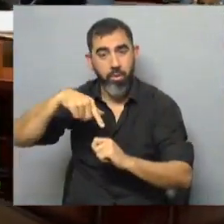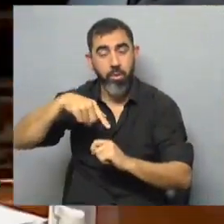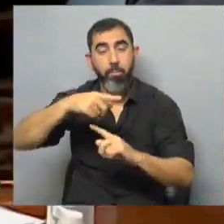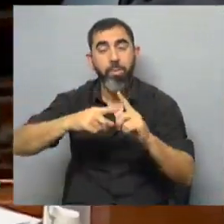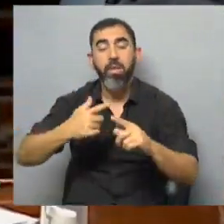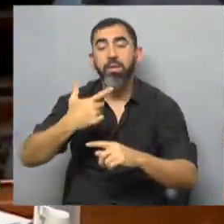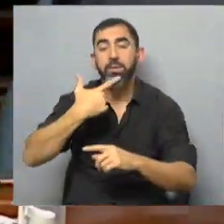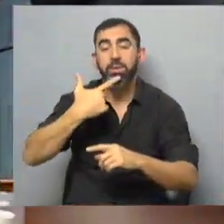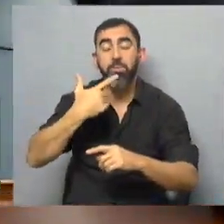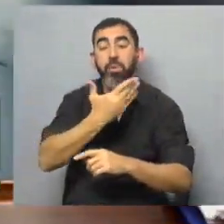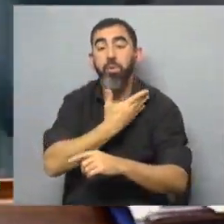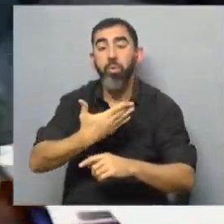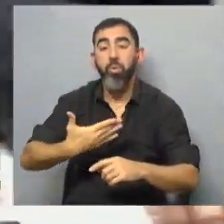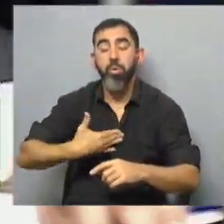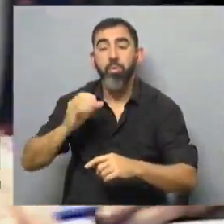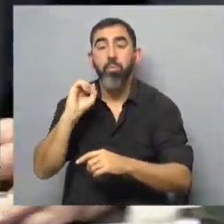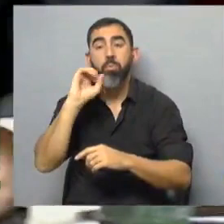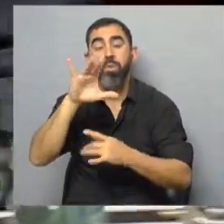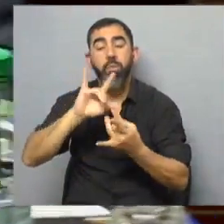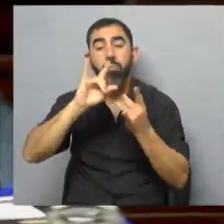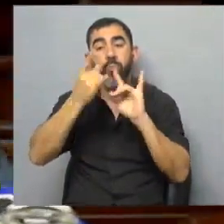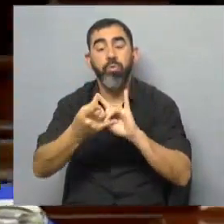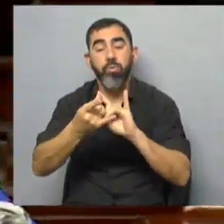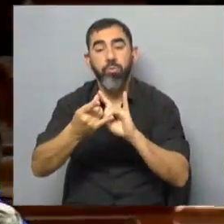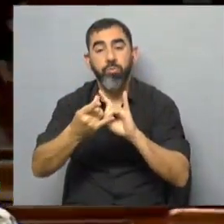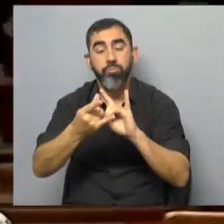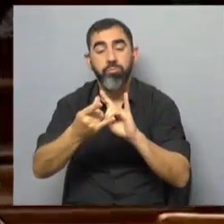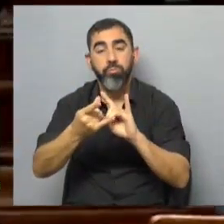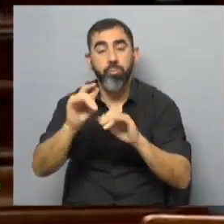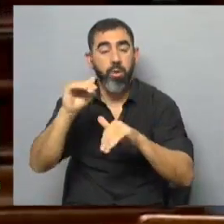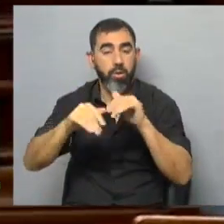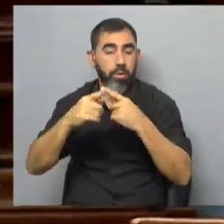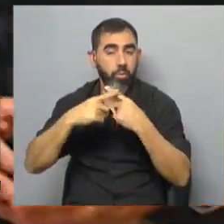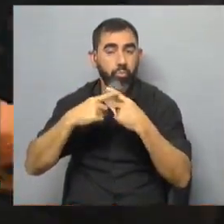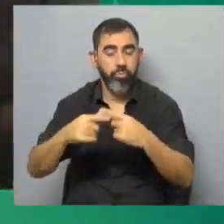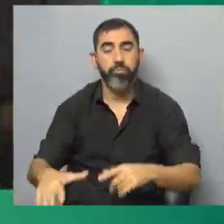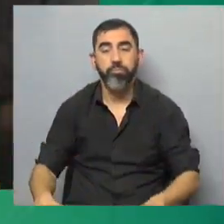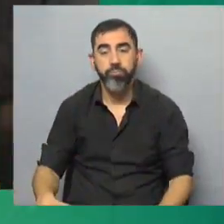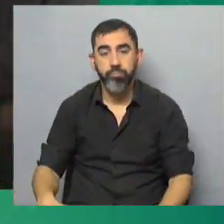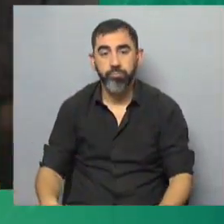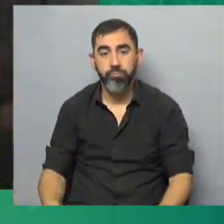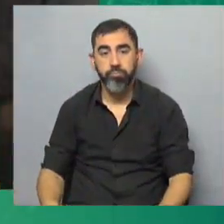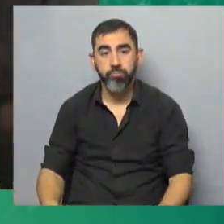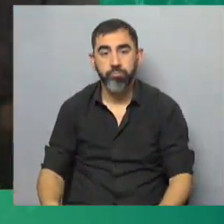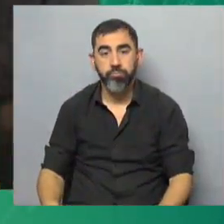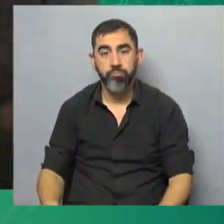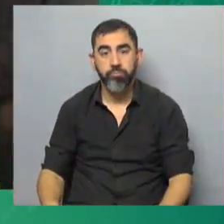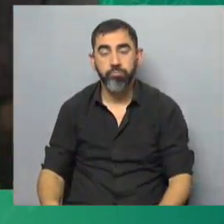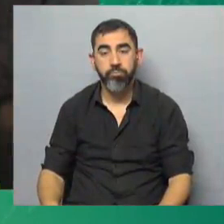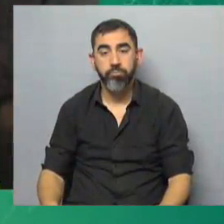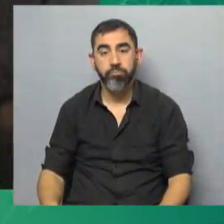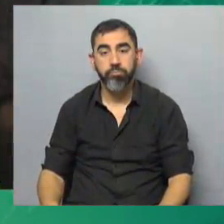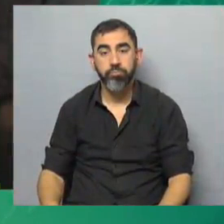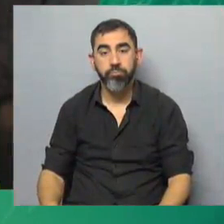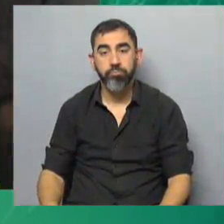de septiembre el Poder Ejecutivo ingresará el proyecto al Poder Legislativo para su tratamiento. Según publicó Montevideo Portal, una